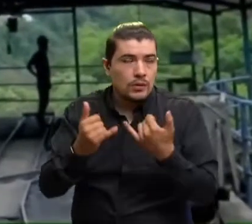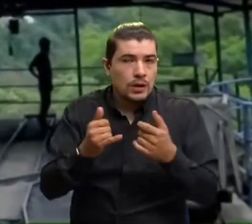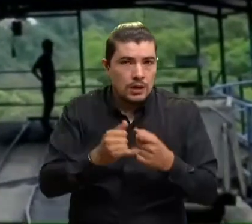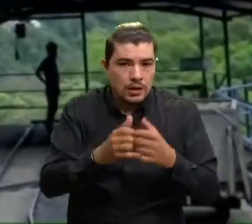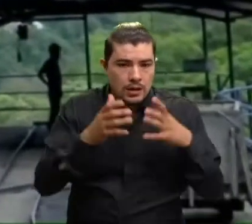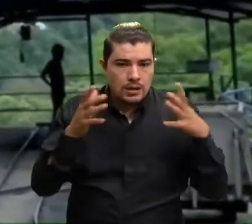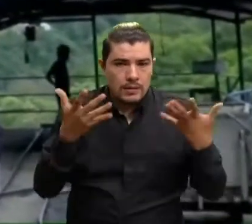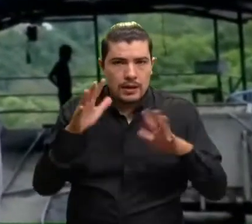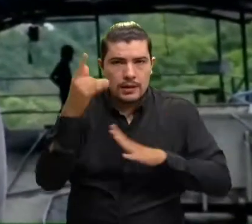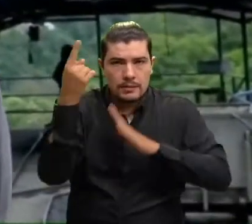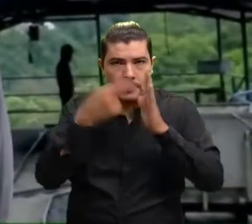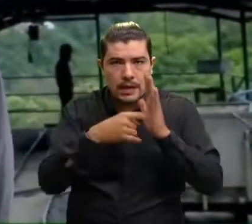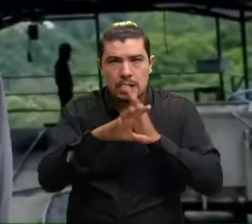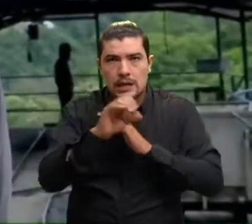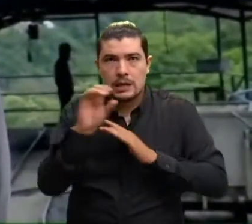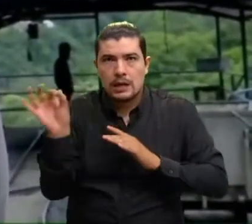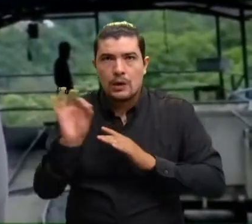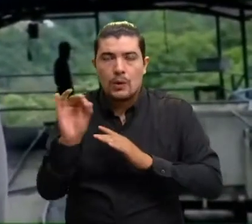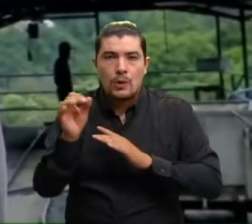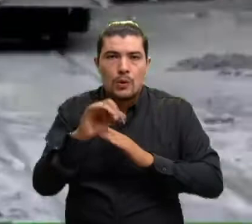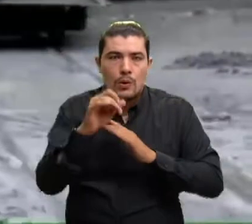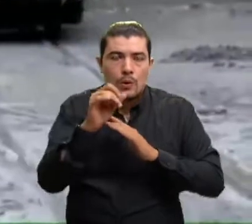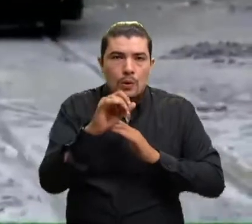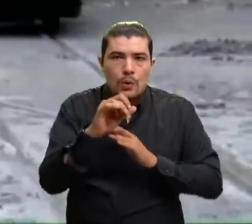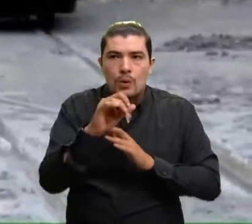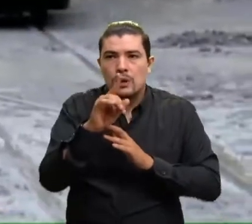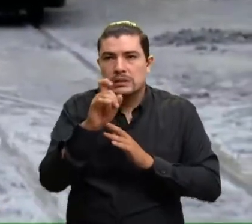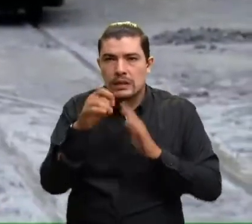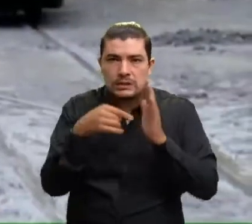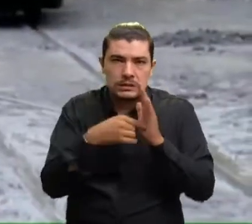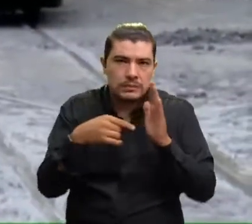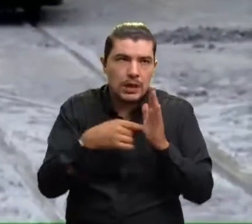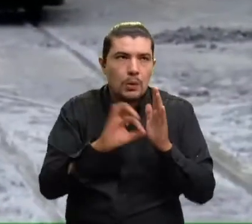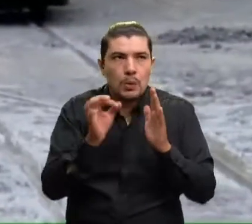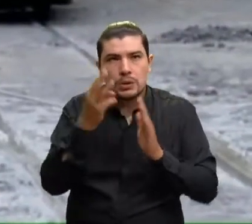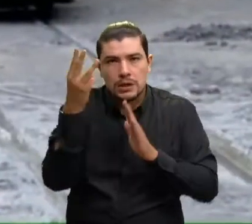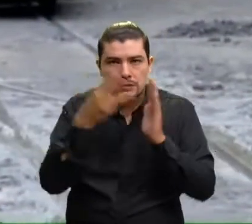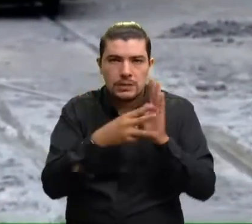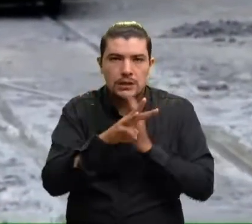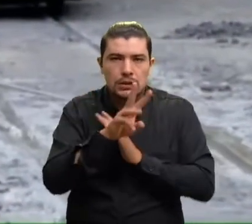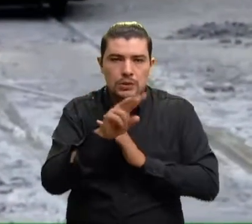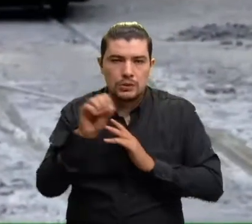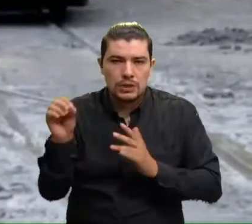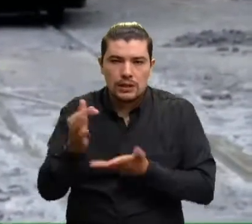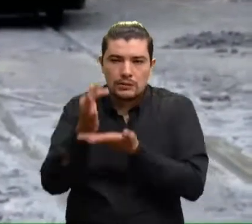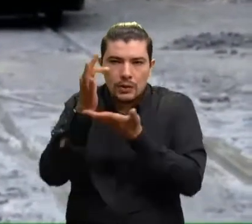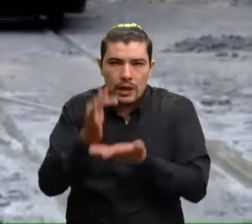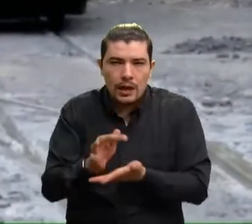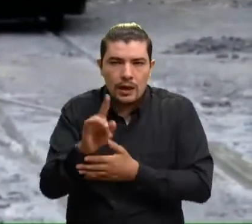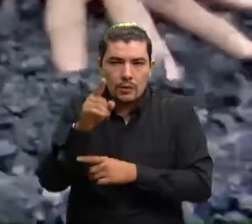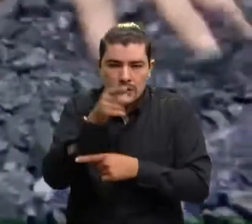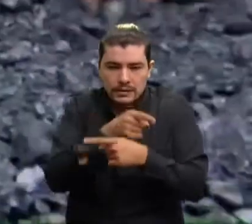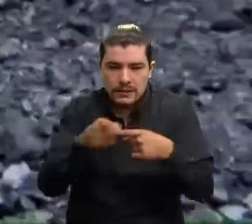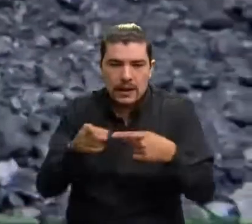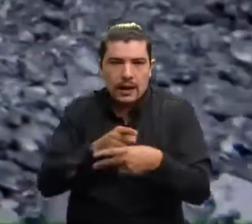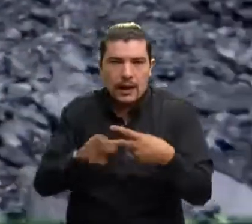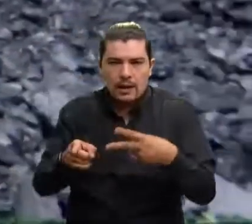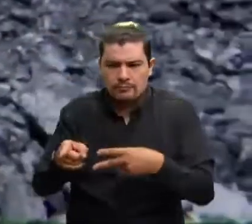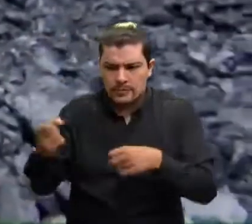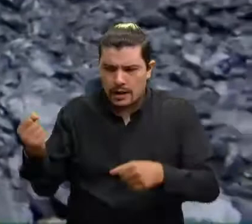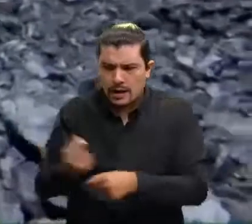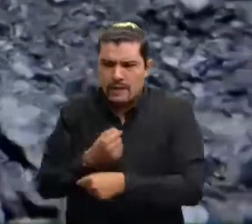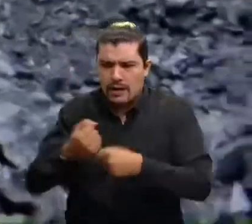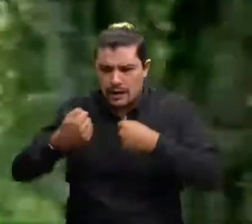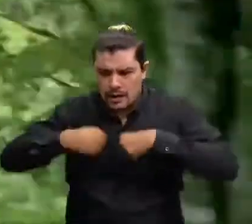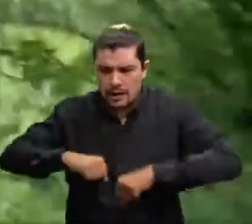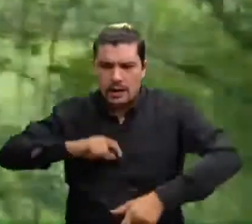de 1.500, de 1.600 toneladas quincenales, para un total de 3.200 aproximadas mensuales. Un trabajo de dedicación, de esfuerzo, para mí es el